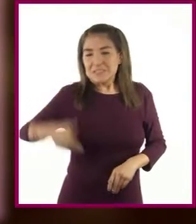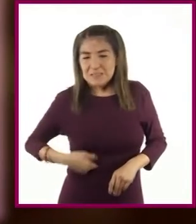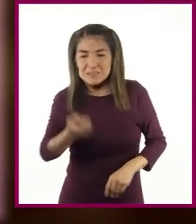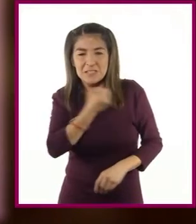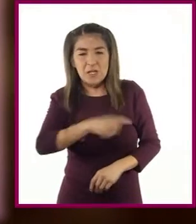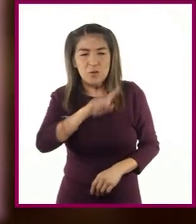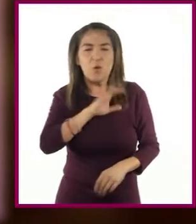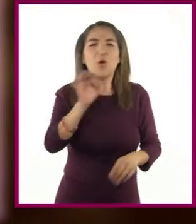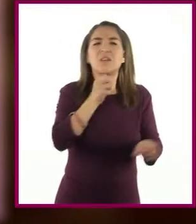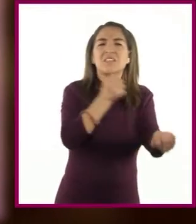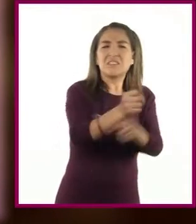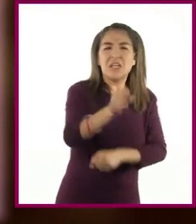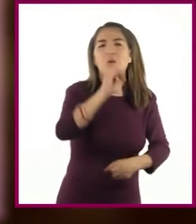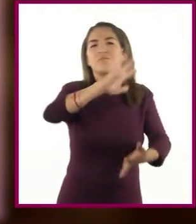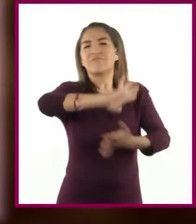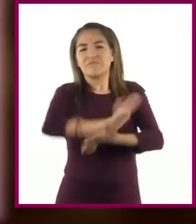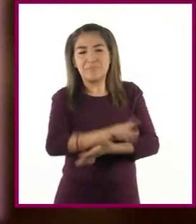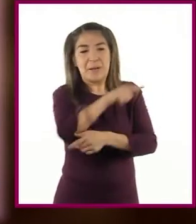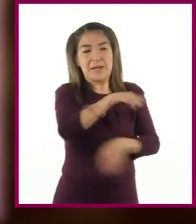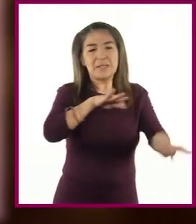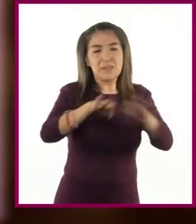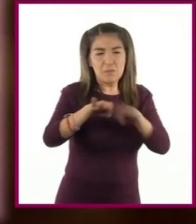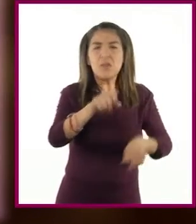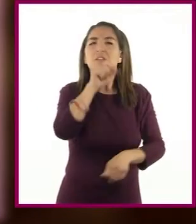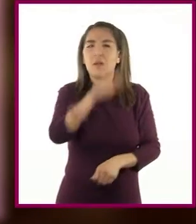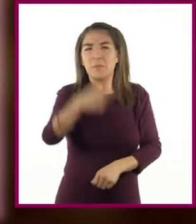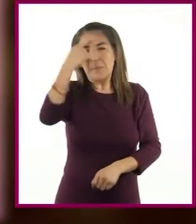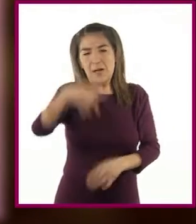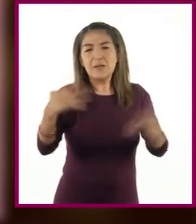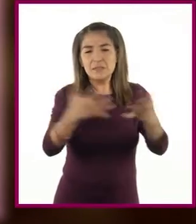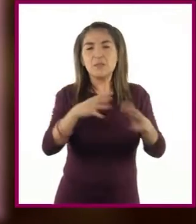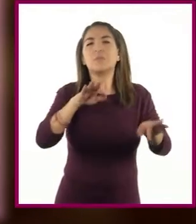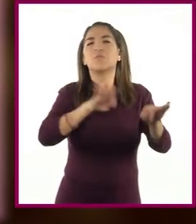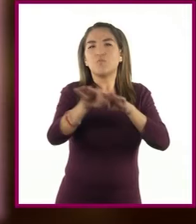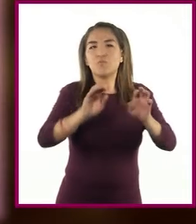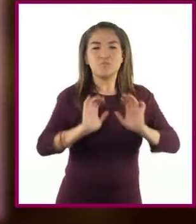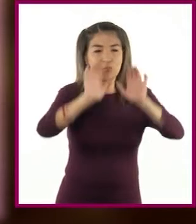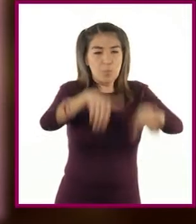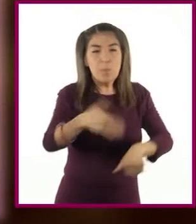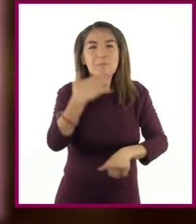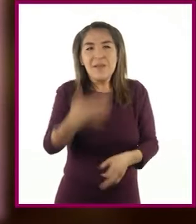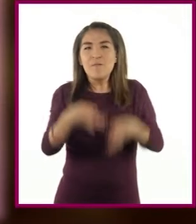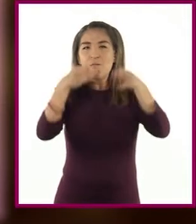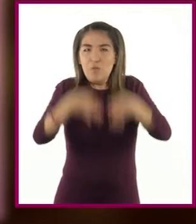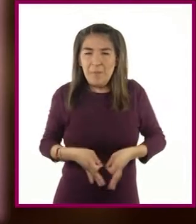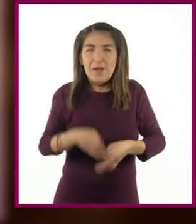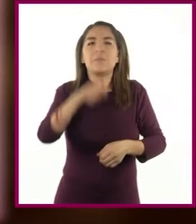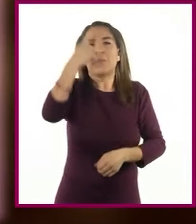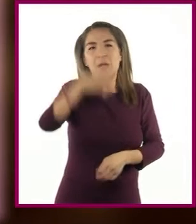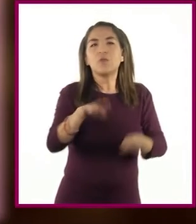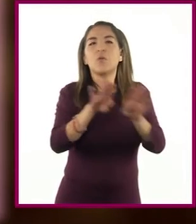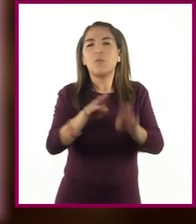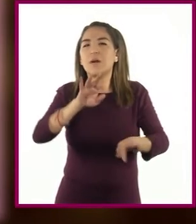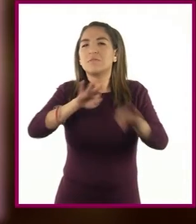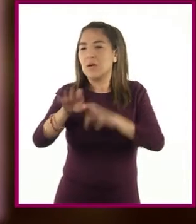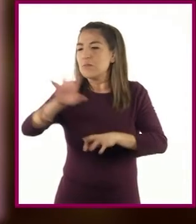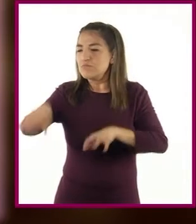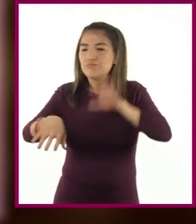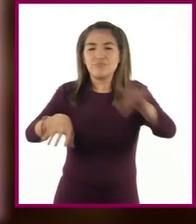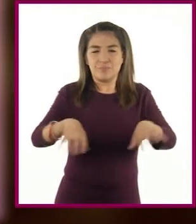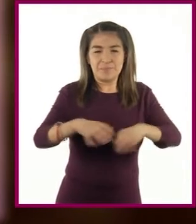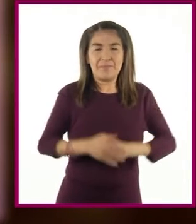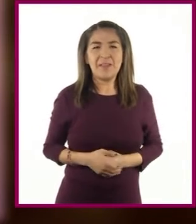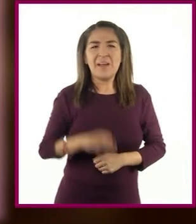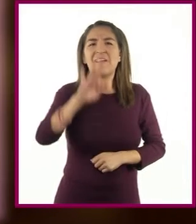maltrato o discriminación. Además, promueve la creación de empleos formales y vigila las relaciones laborales. La